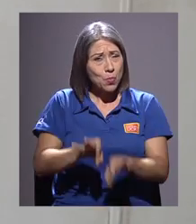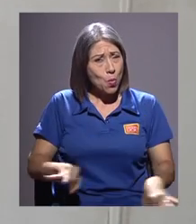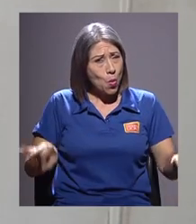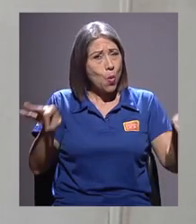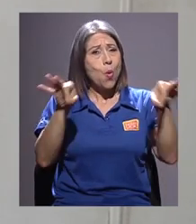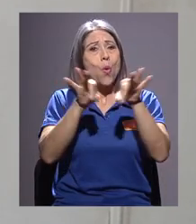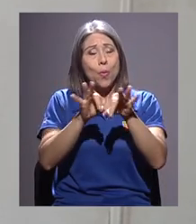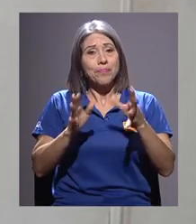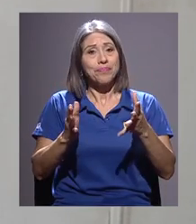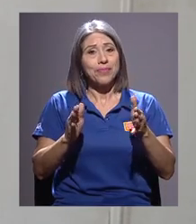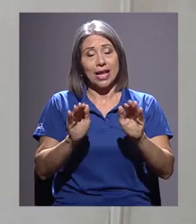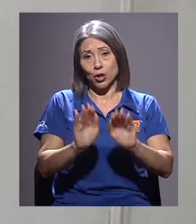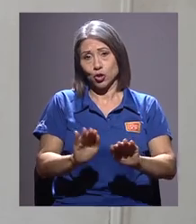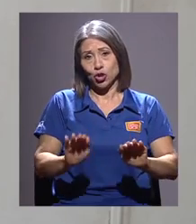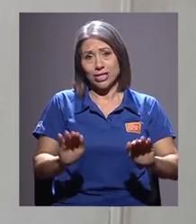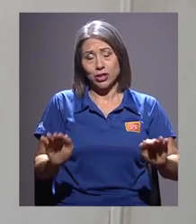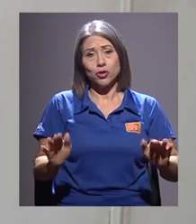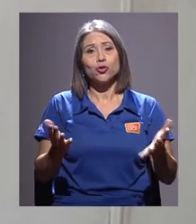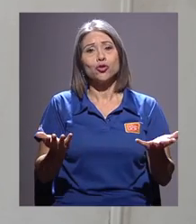importante, donde los niños